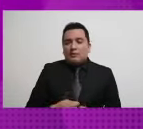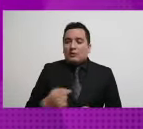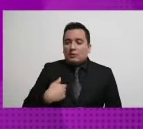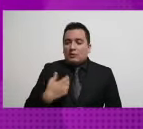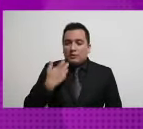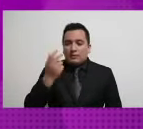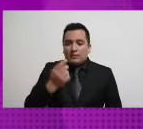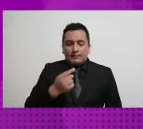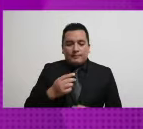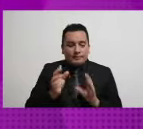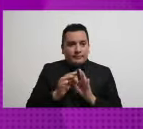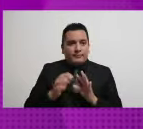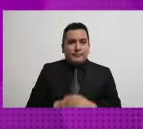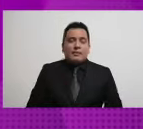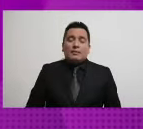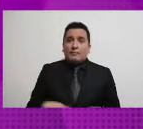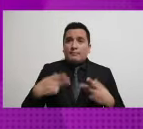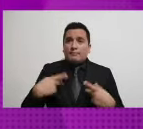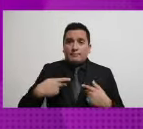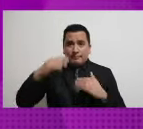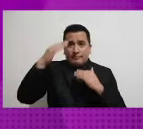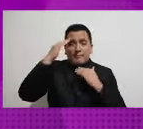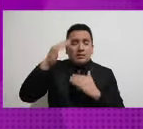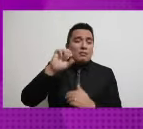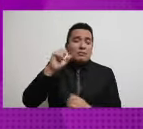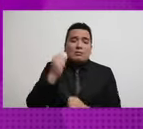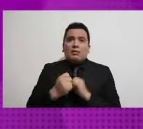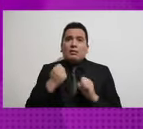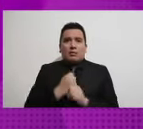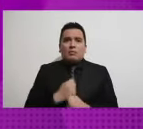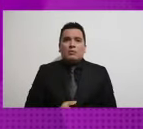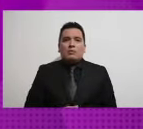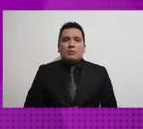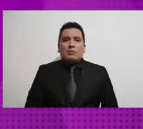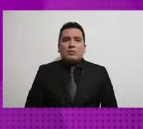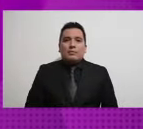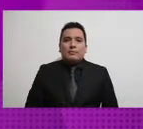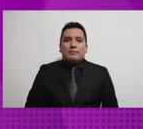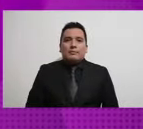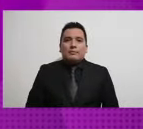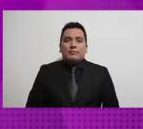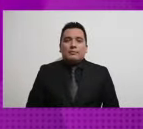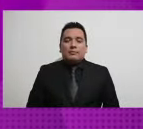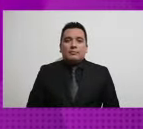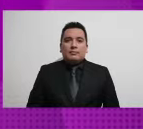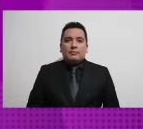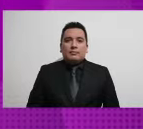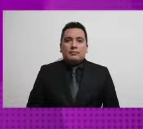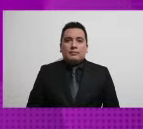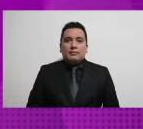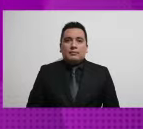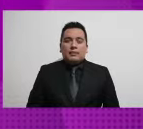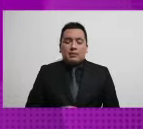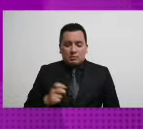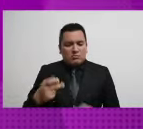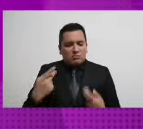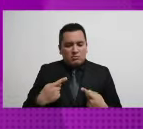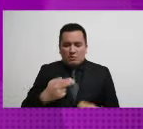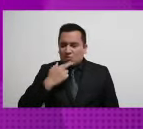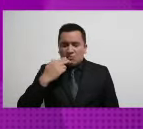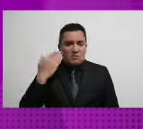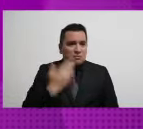principalmente quiero comentar que los adultos mayores de 60 años pues son los todavía